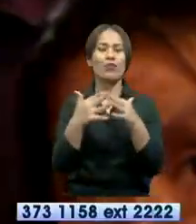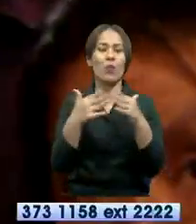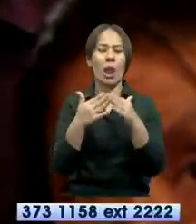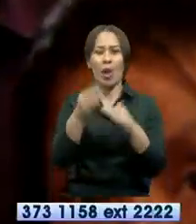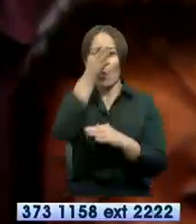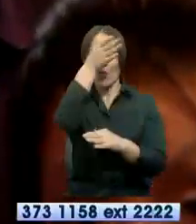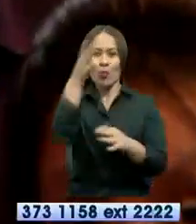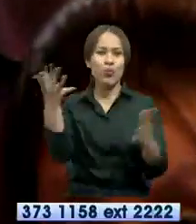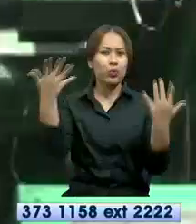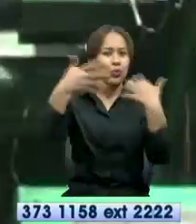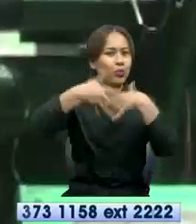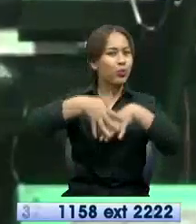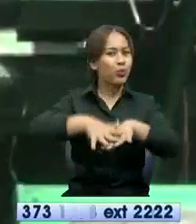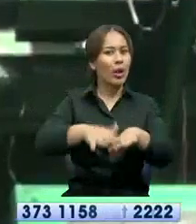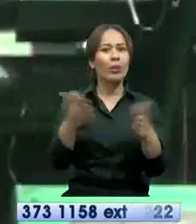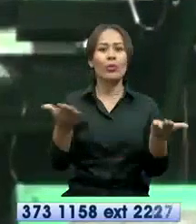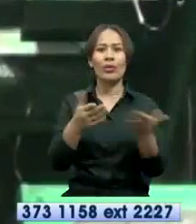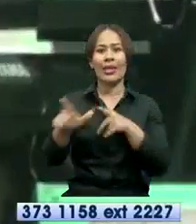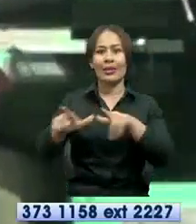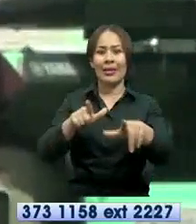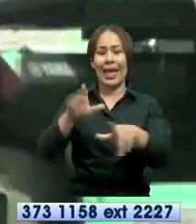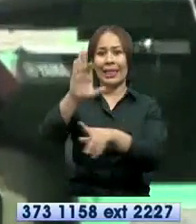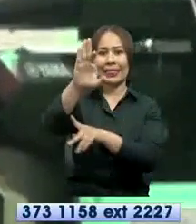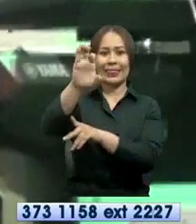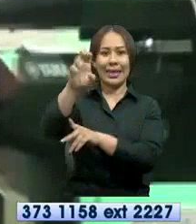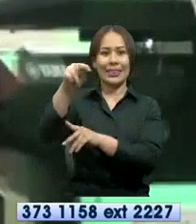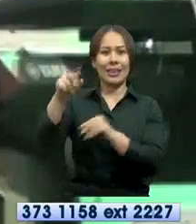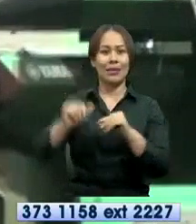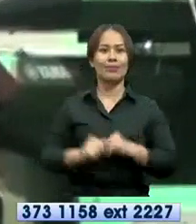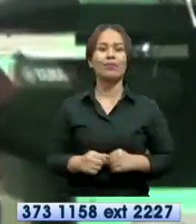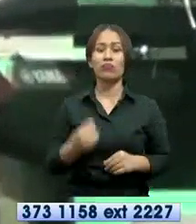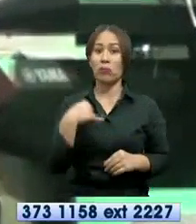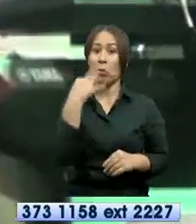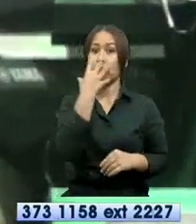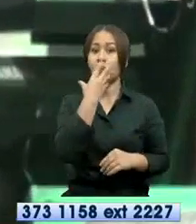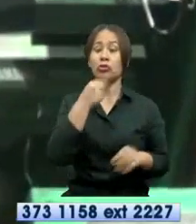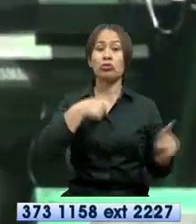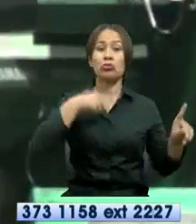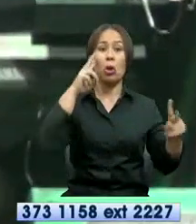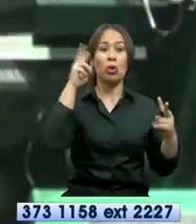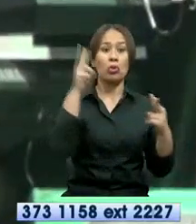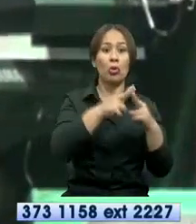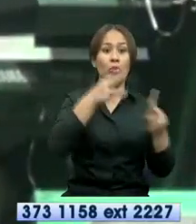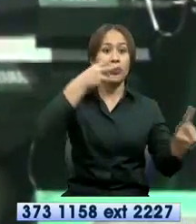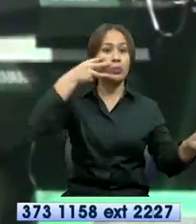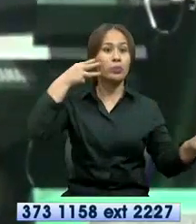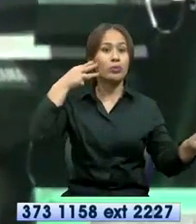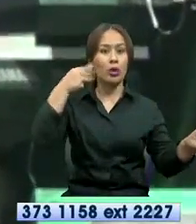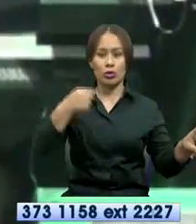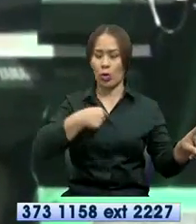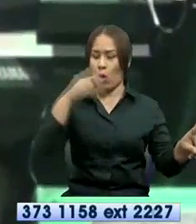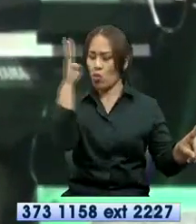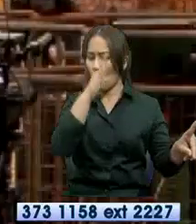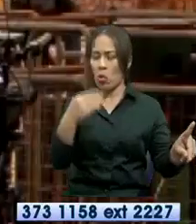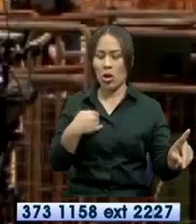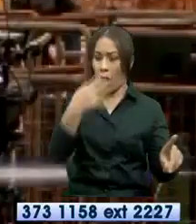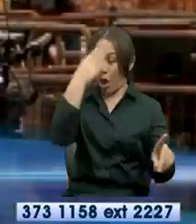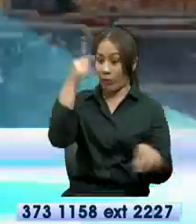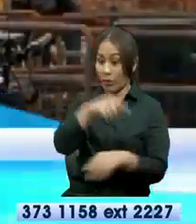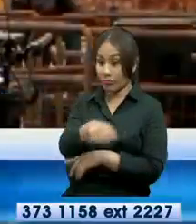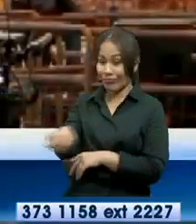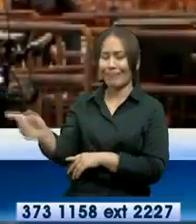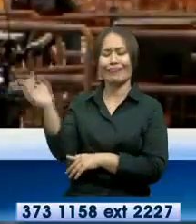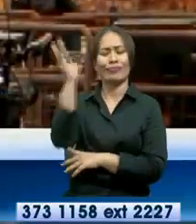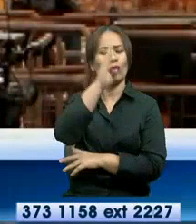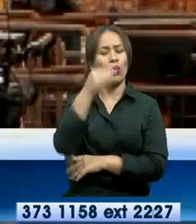realizado en la ciudad del Tena. Yo conozco que Amazonía preciosa, por eso no les voy a fallar. Durante el